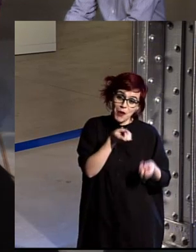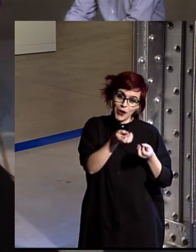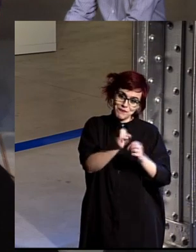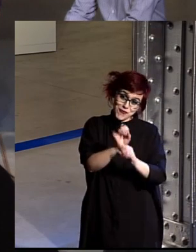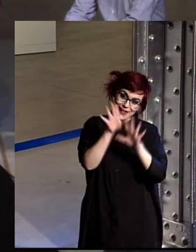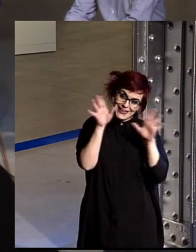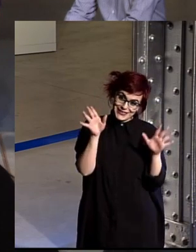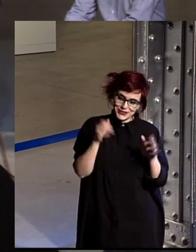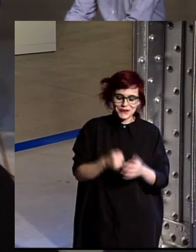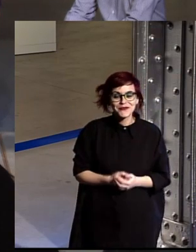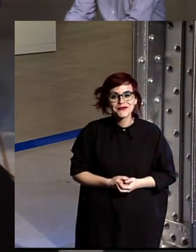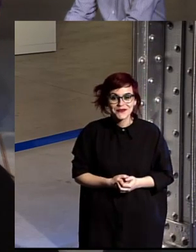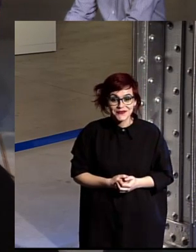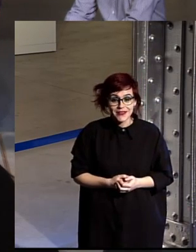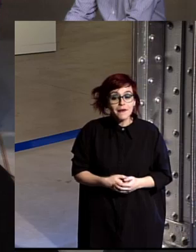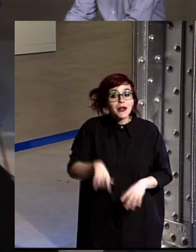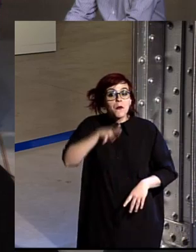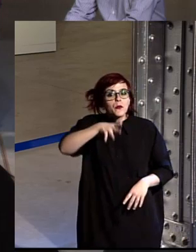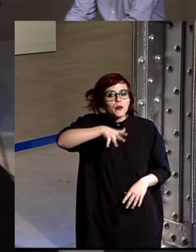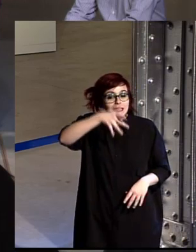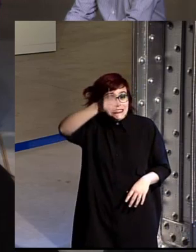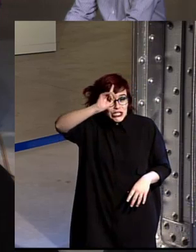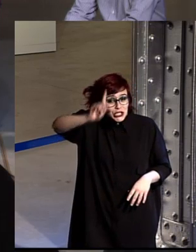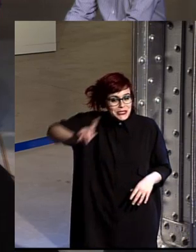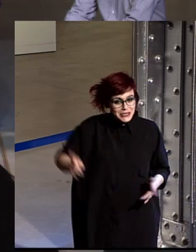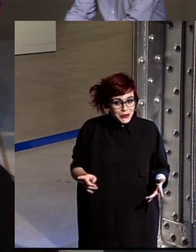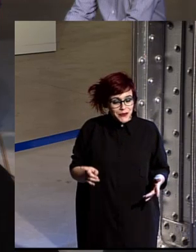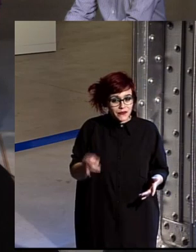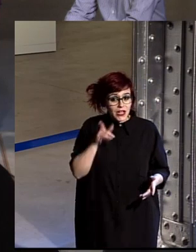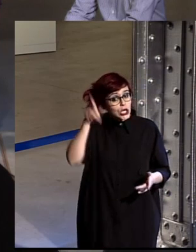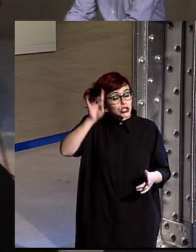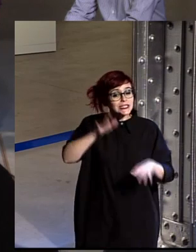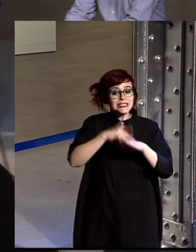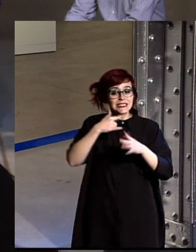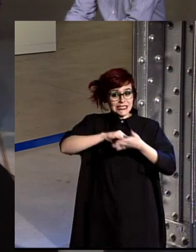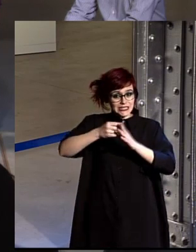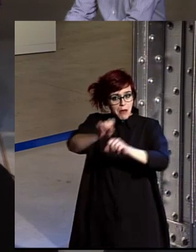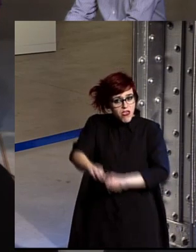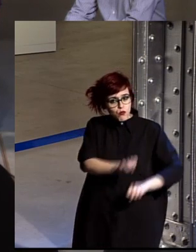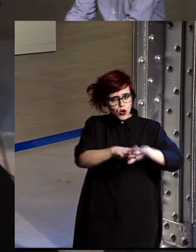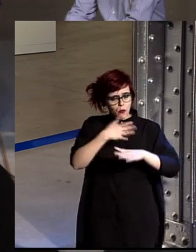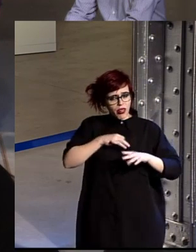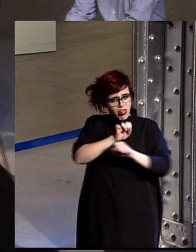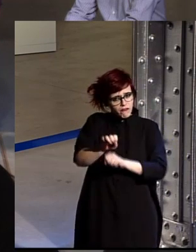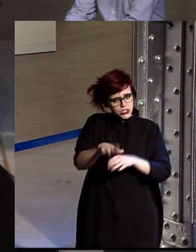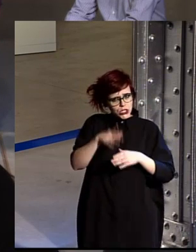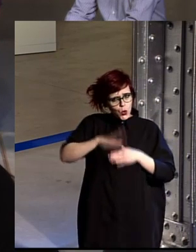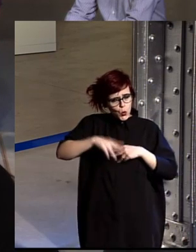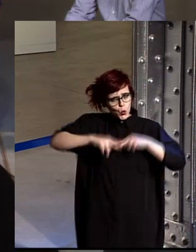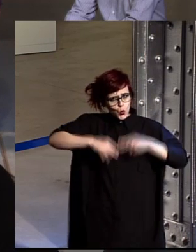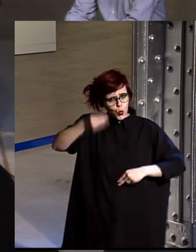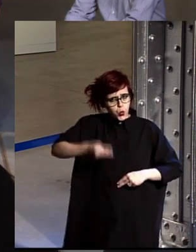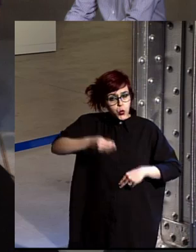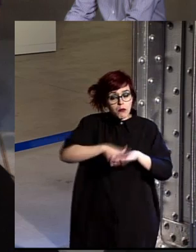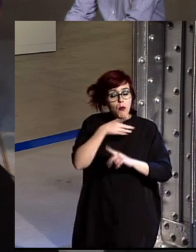¿no? No se sabe muy bien por qué, o sea, ahí se discute si es porque tienen un sistema inmune muy adaptado que hace que los